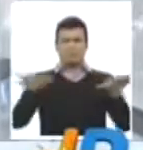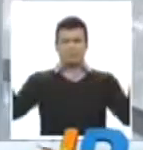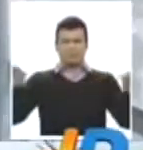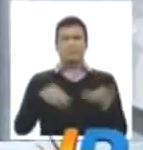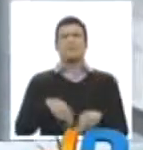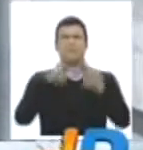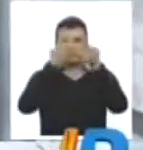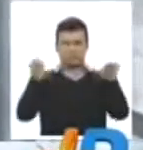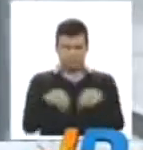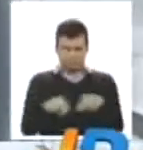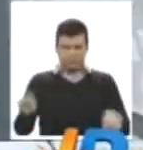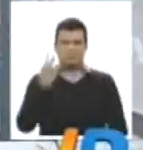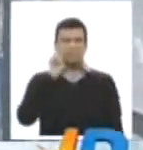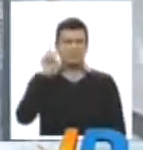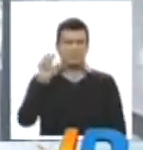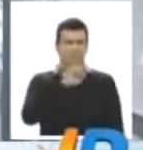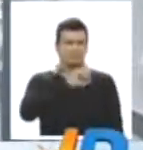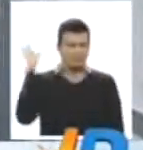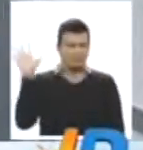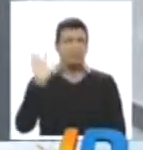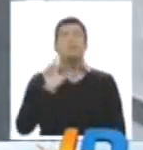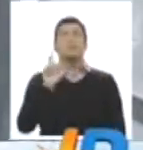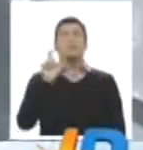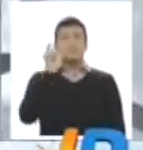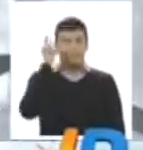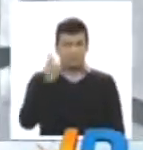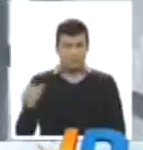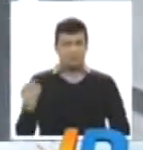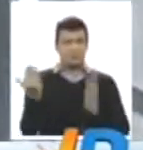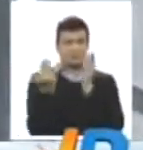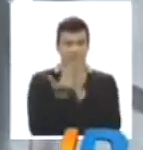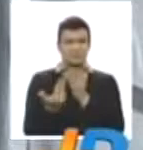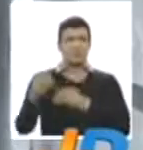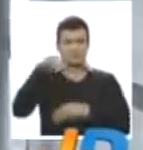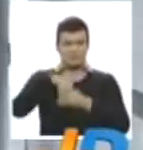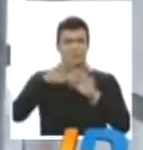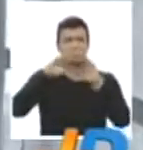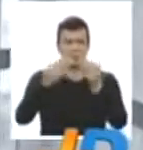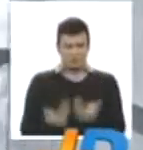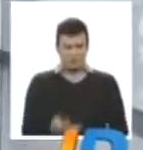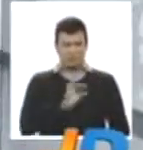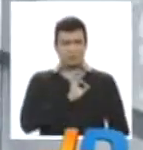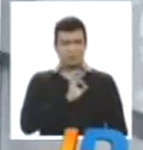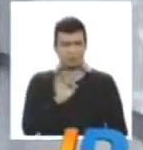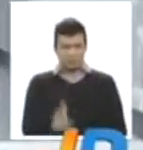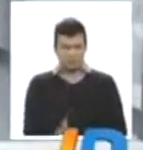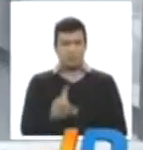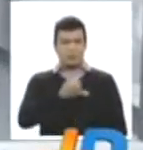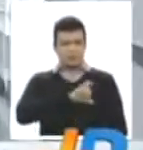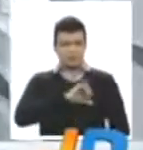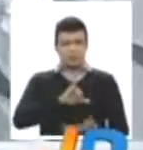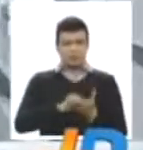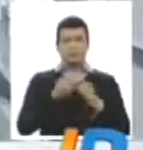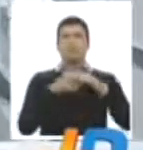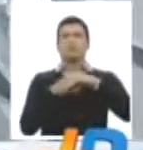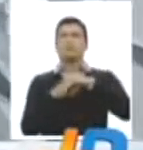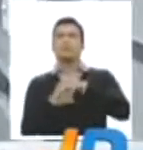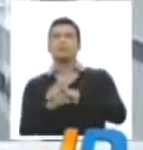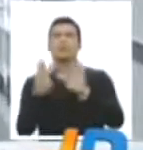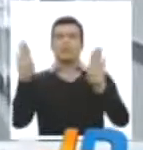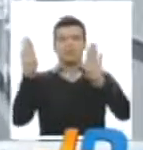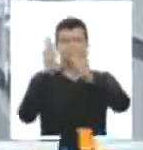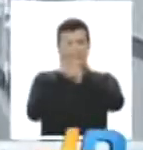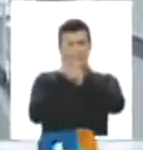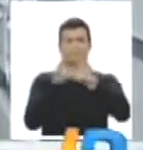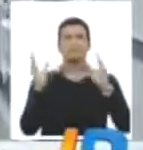redes sociales se observa claramente cómo varios jóvenes de una institución educativa del sur de Cali entran por las puertas de acceso de la